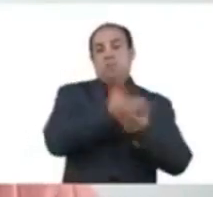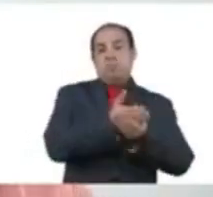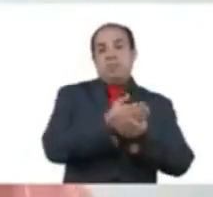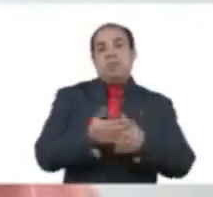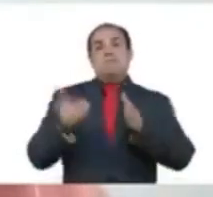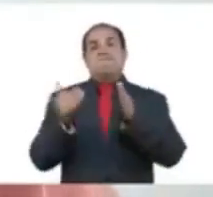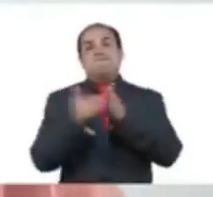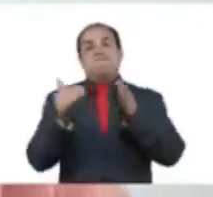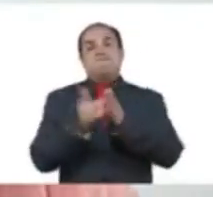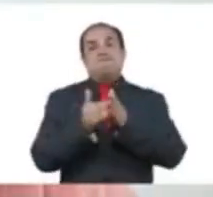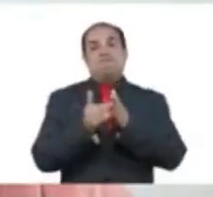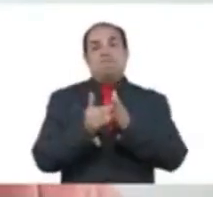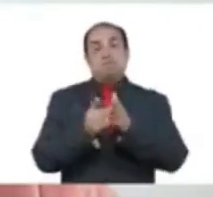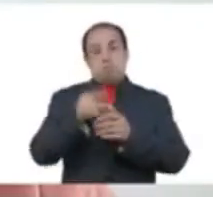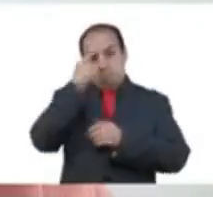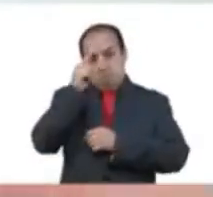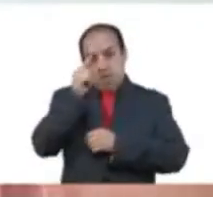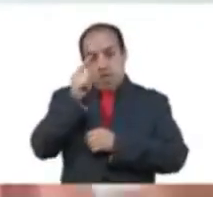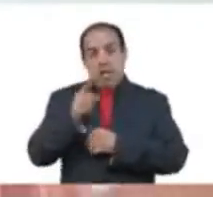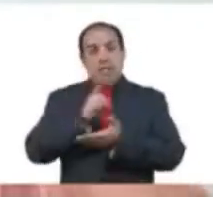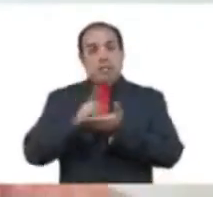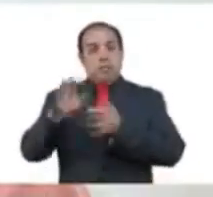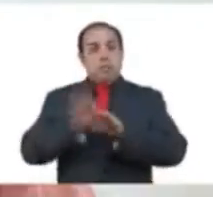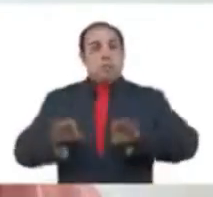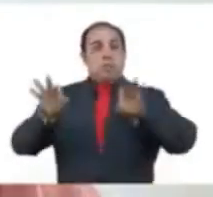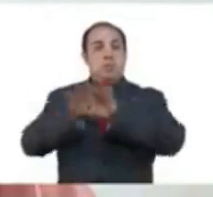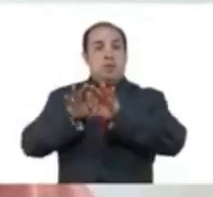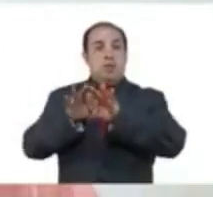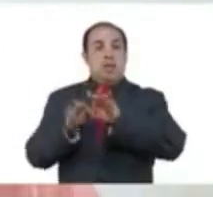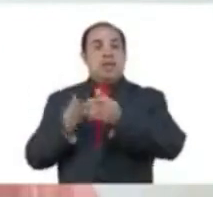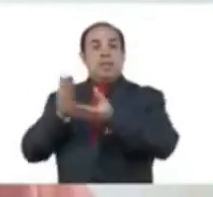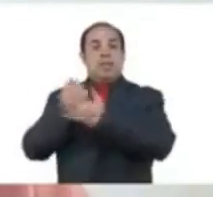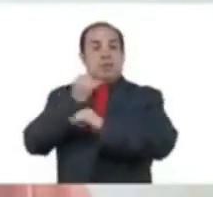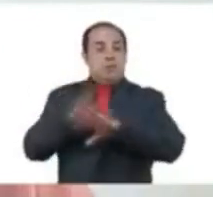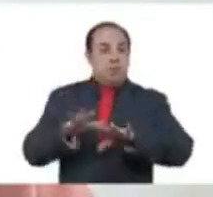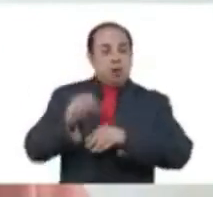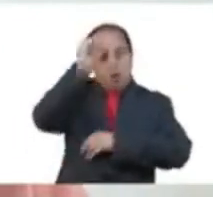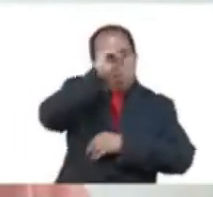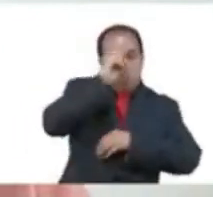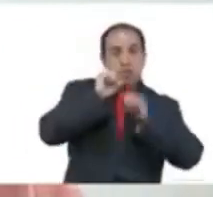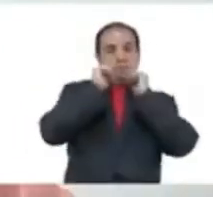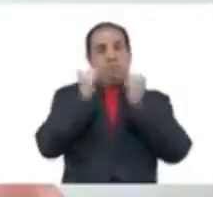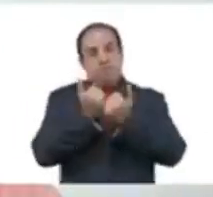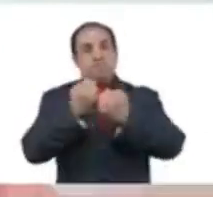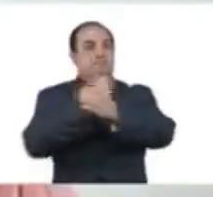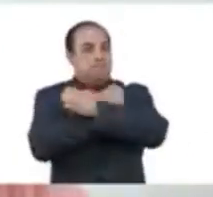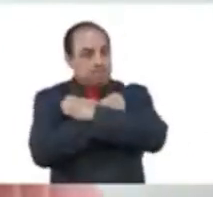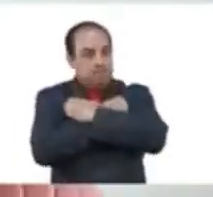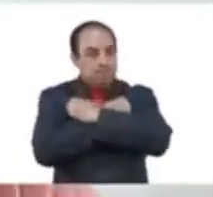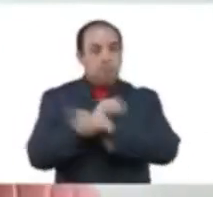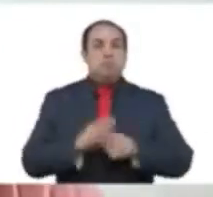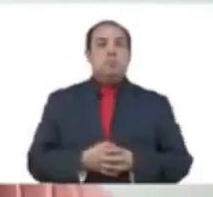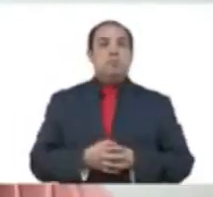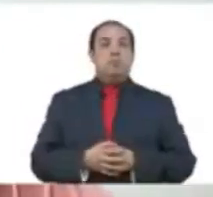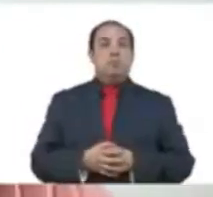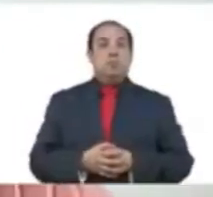traba para garantizar, para ejercer derechos tan básicos como el derecho a la información, a la opinión, a la asamblea, a la educación. Entonces,